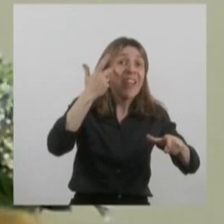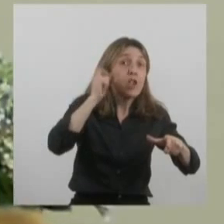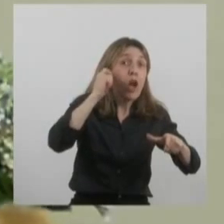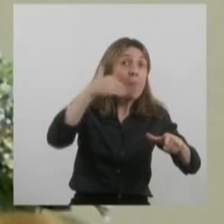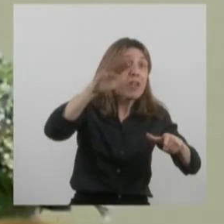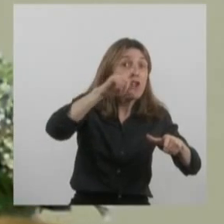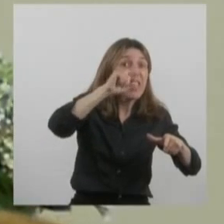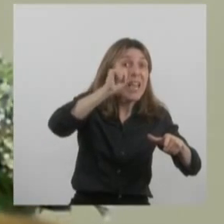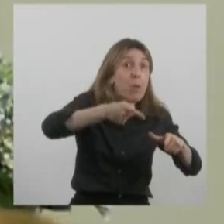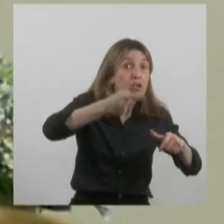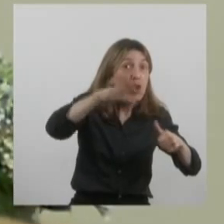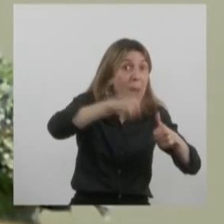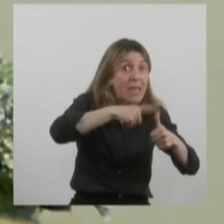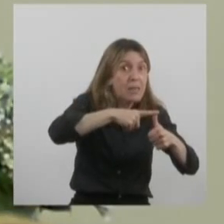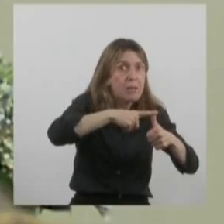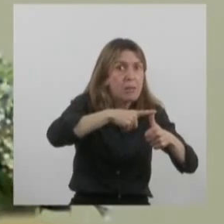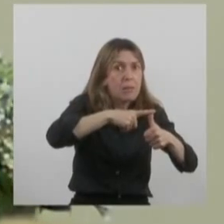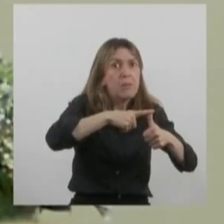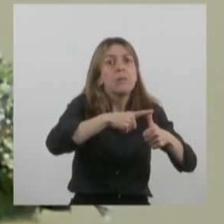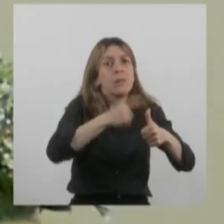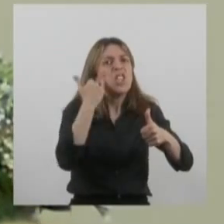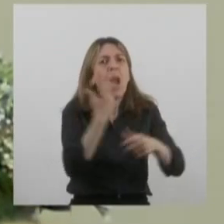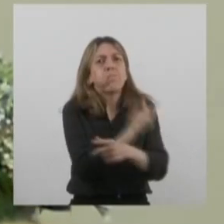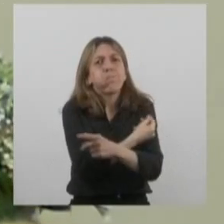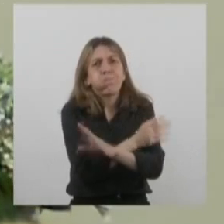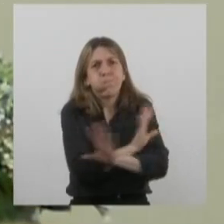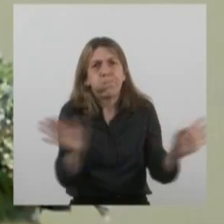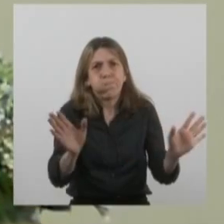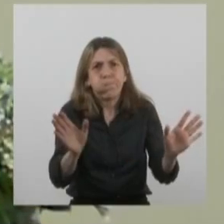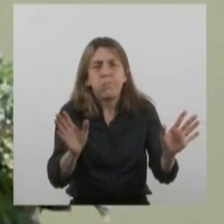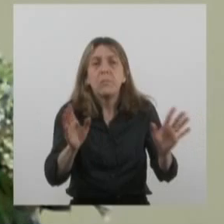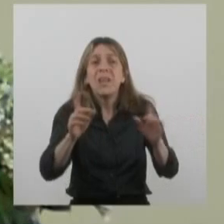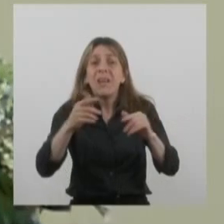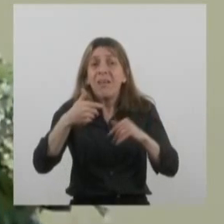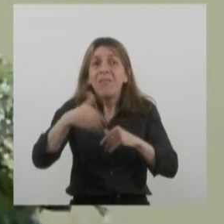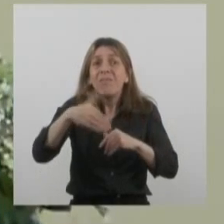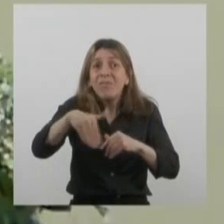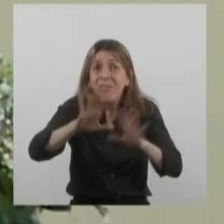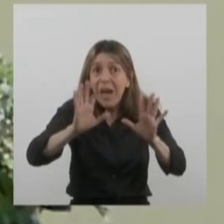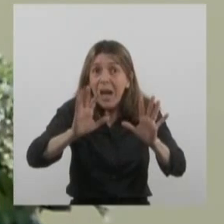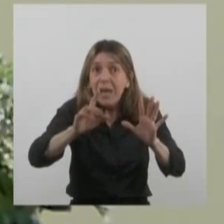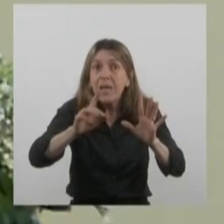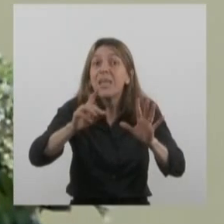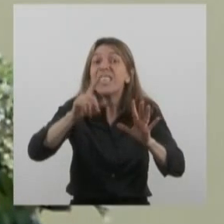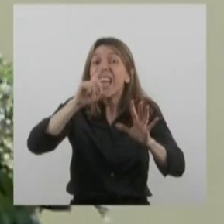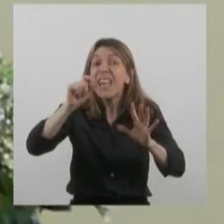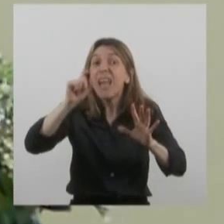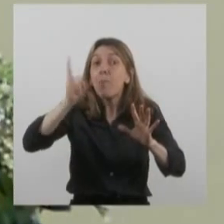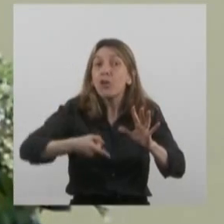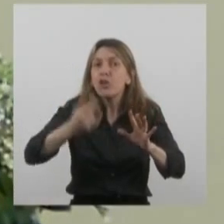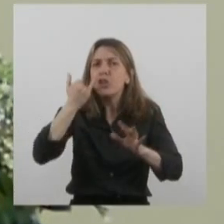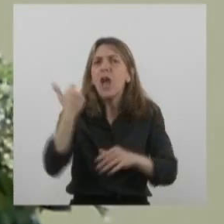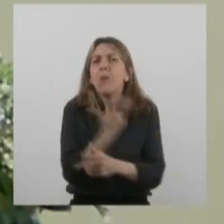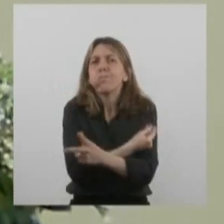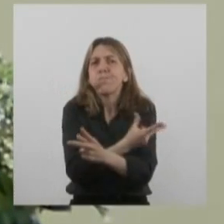años y 18 años en adelante, más del 70% ya han sido vacunados.